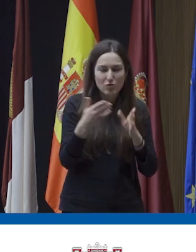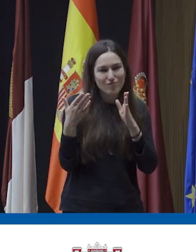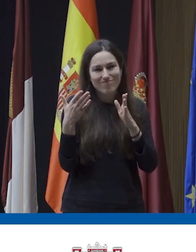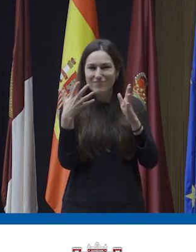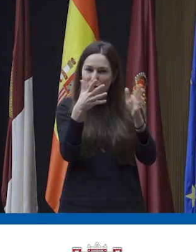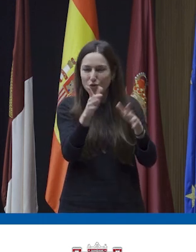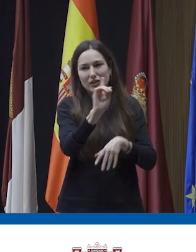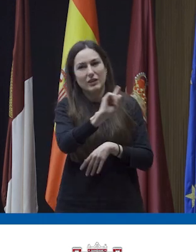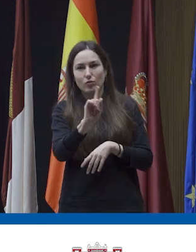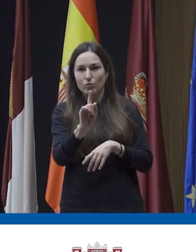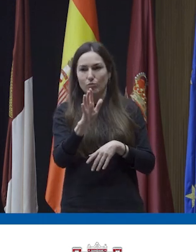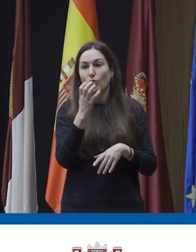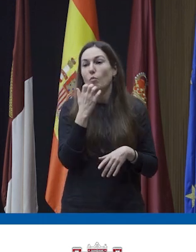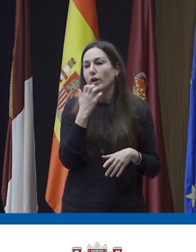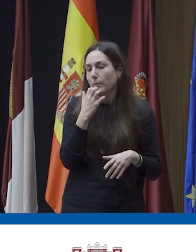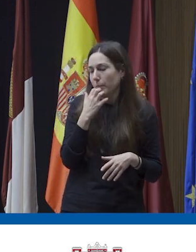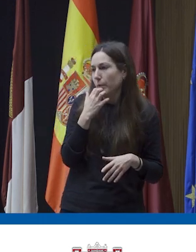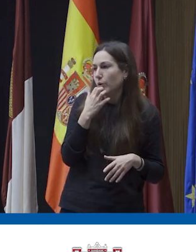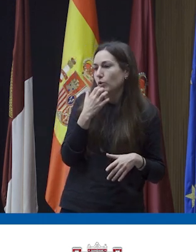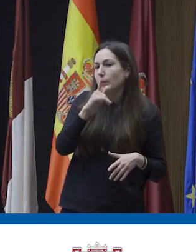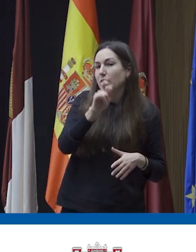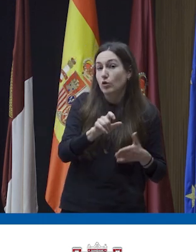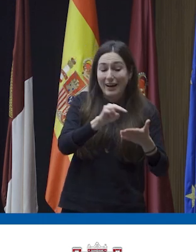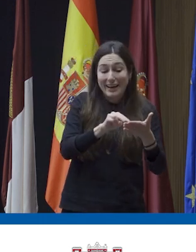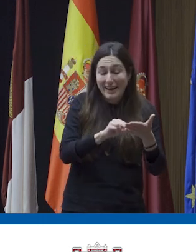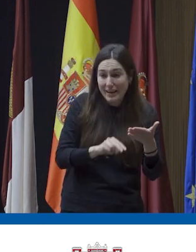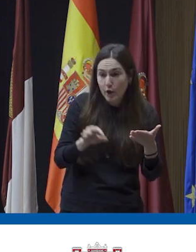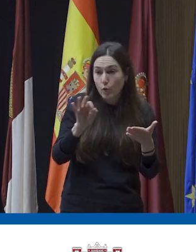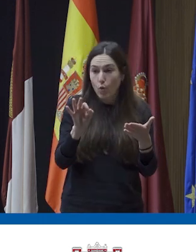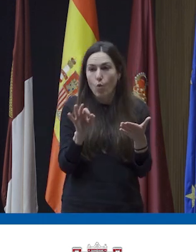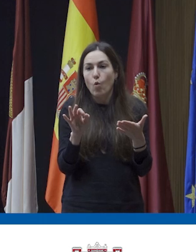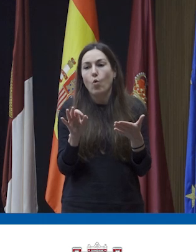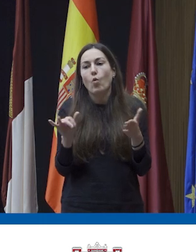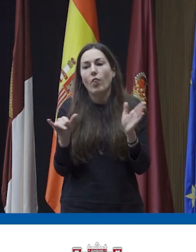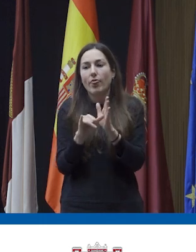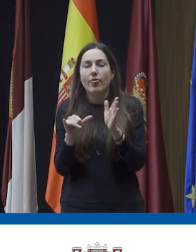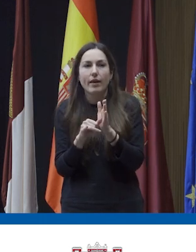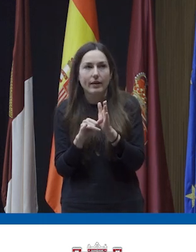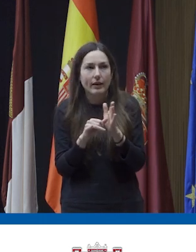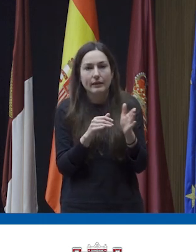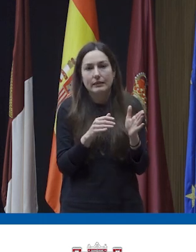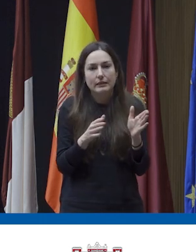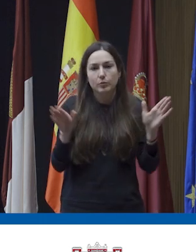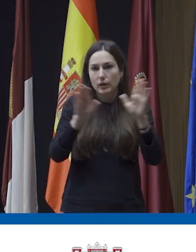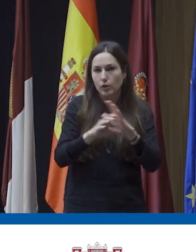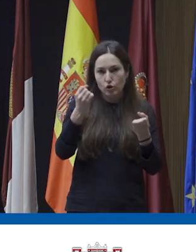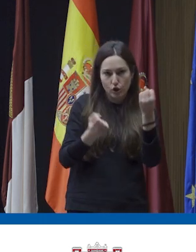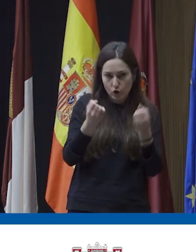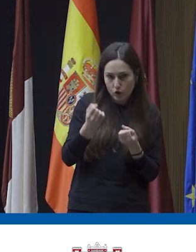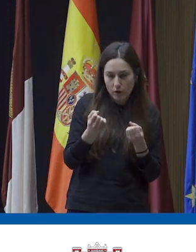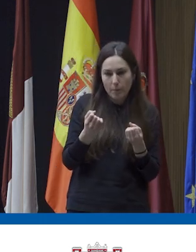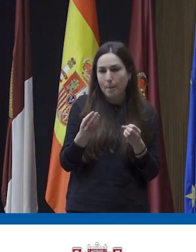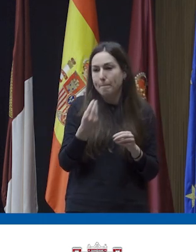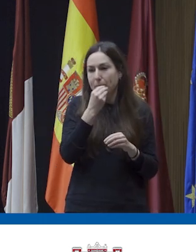pacientes que quieran leer o quieran una visión un poquito cercana, intermedia, y realicen conducción nocturna, es mejor realizar una